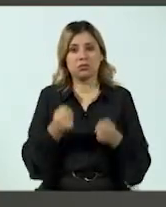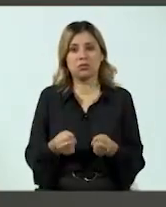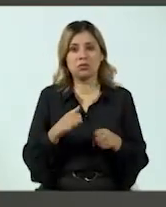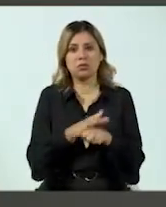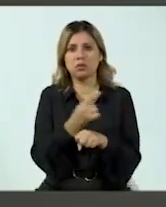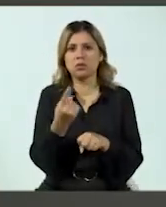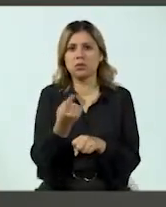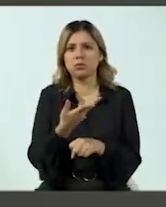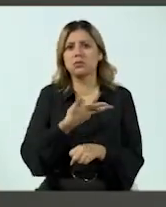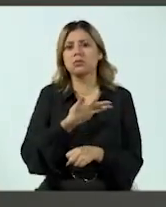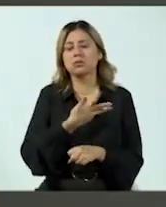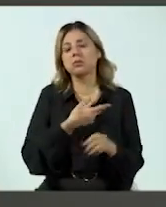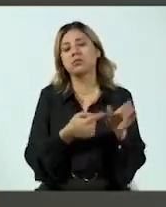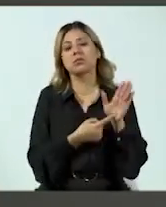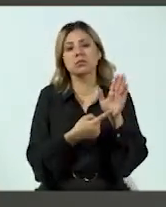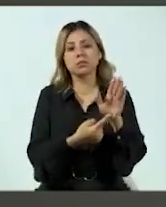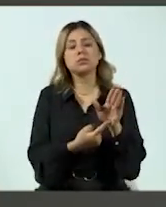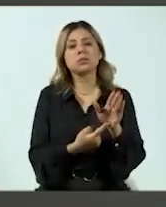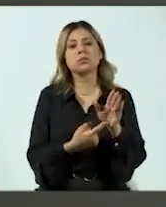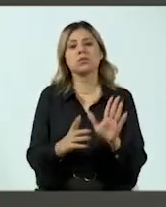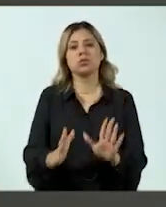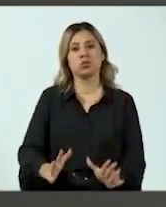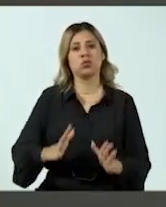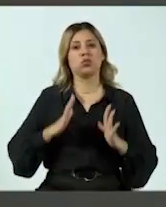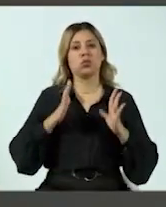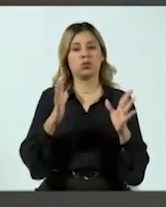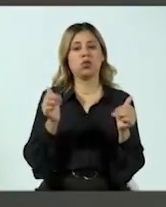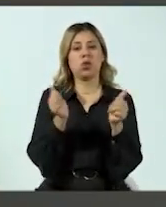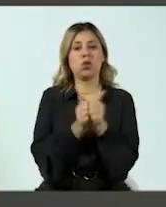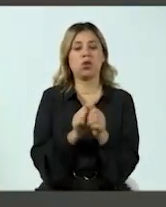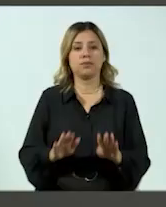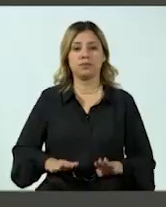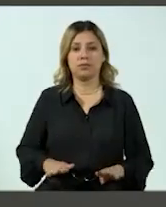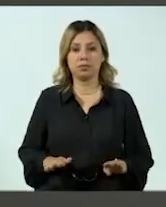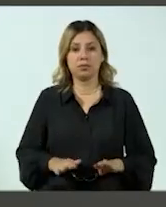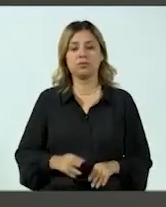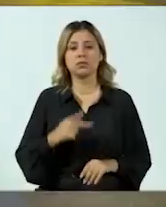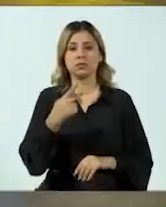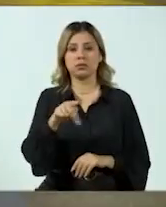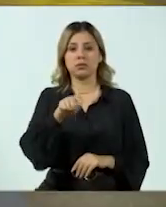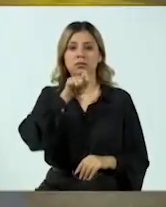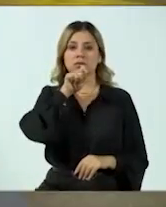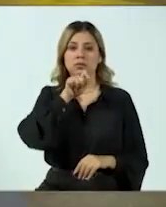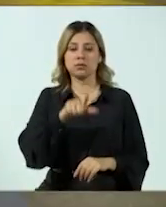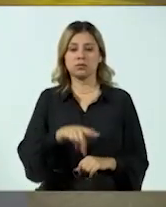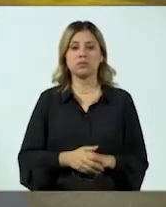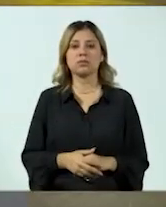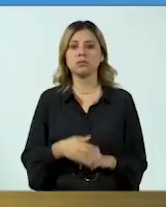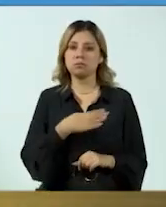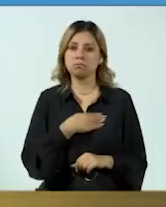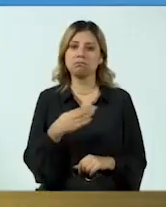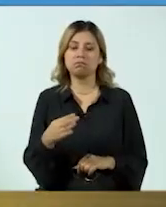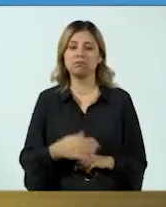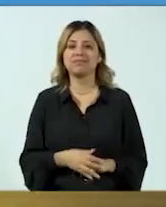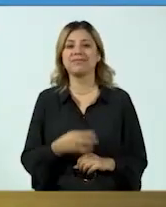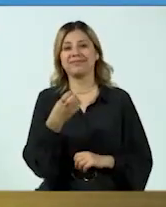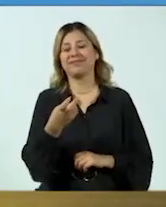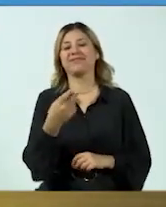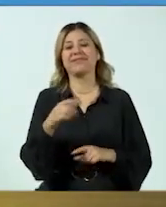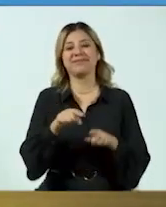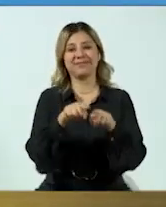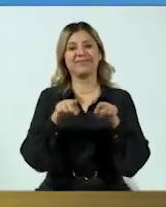realmente eh nos han sorprendido con Los Grandes talentos que tenemos en Jalisco Bueno pues entonces hay que